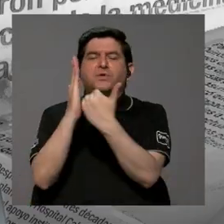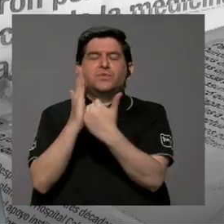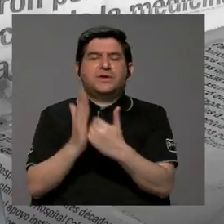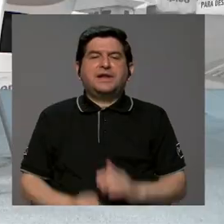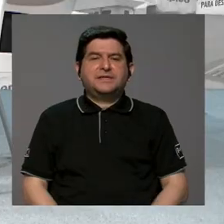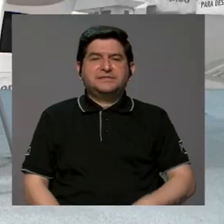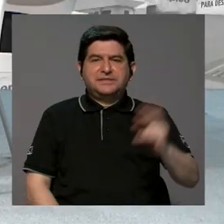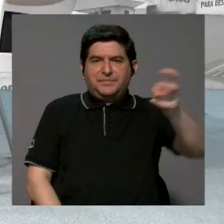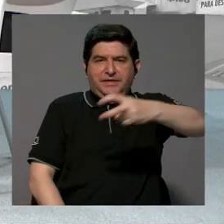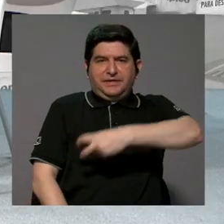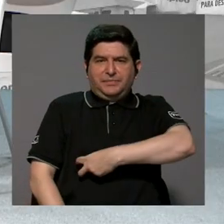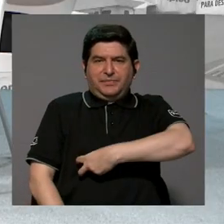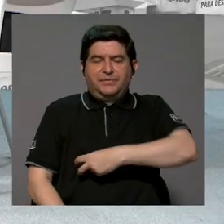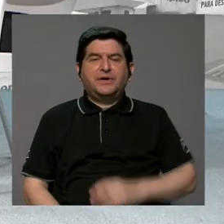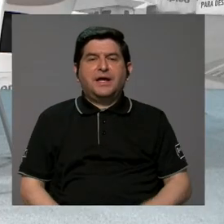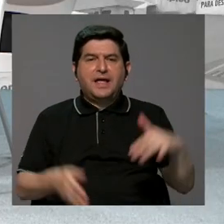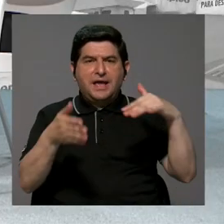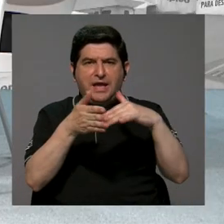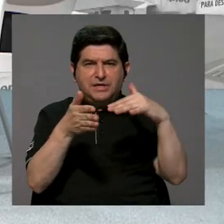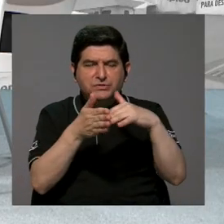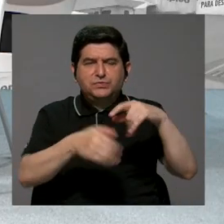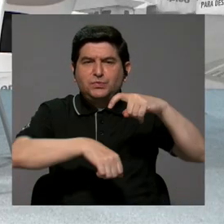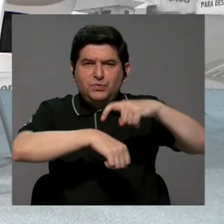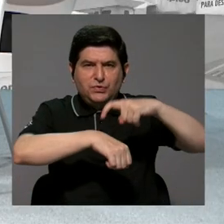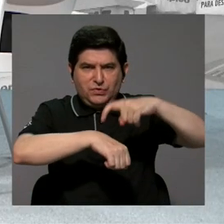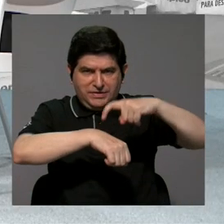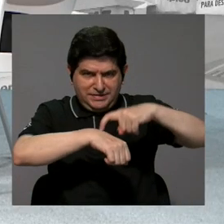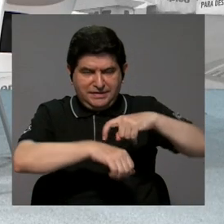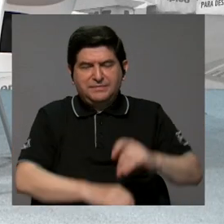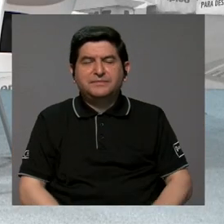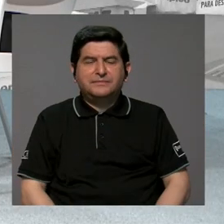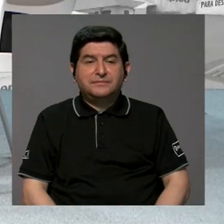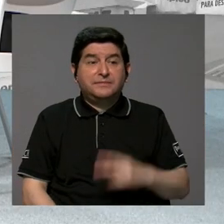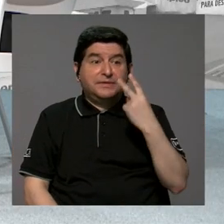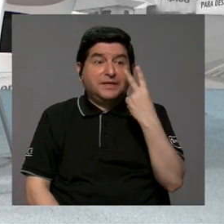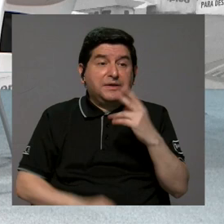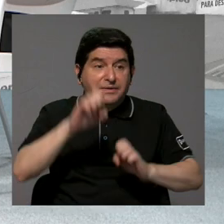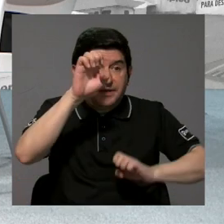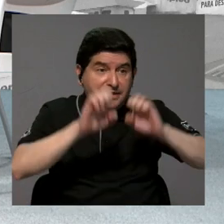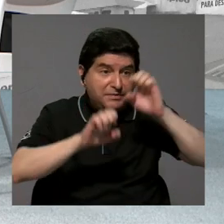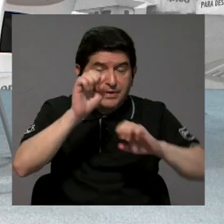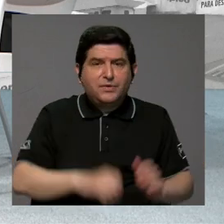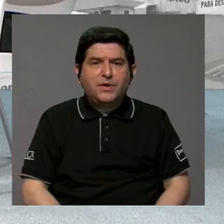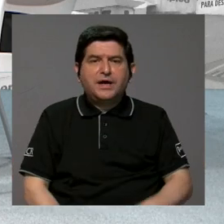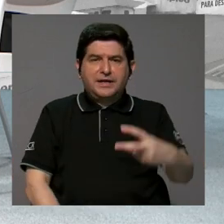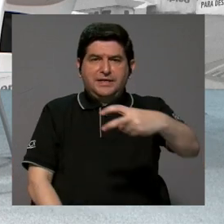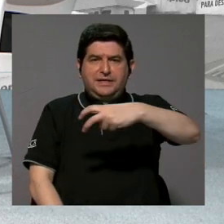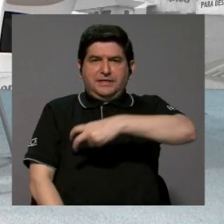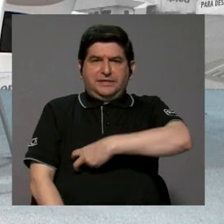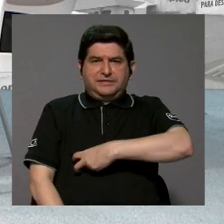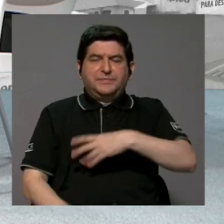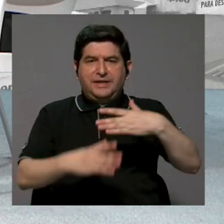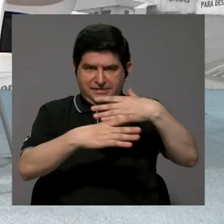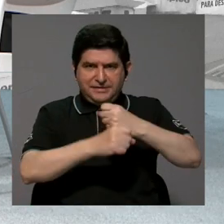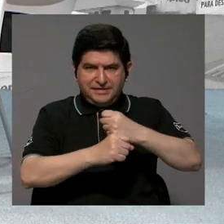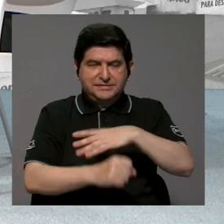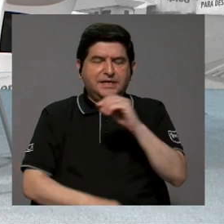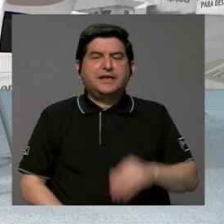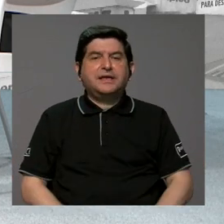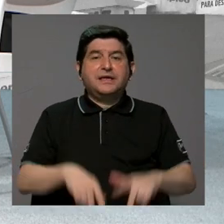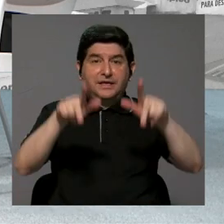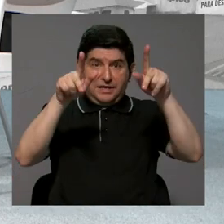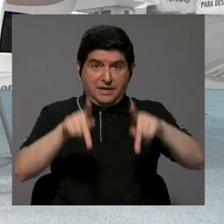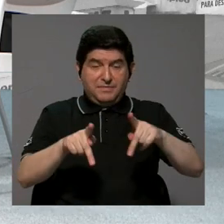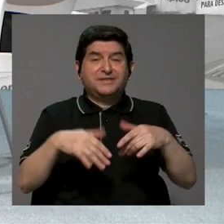trasplante, en estudio, en una fase de estudio para evaluarse si van a ser trasplantados y también a